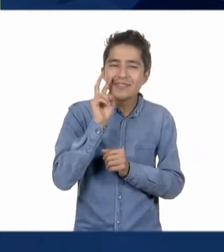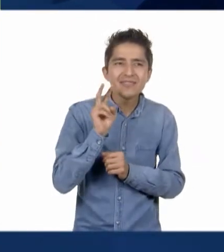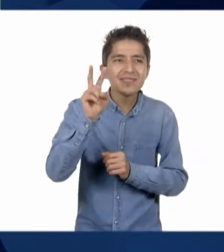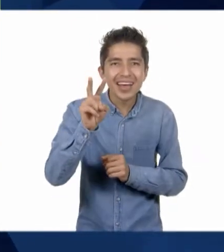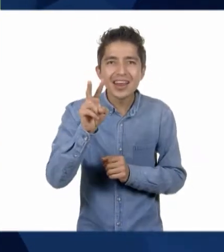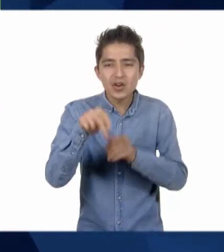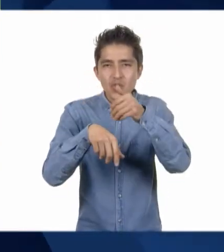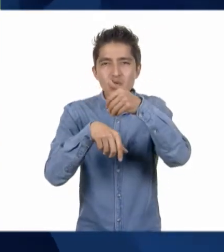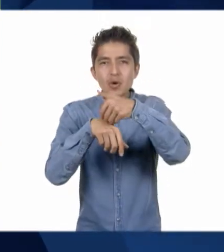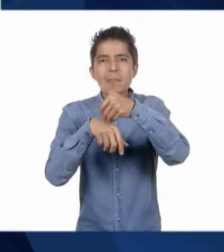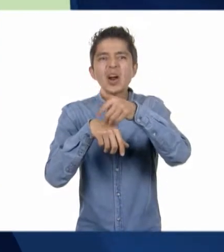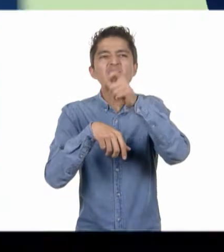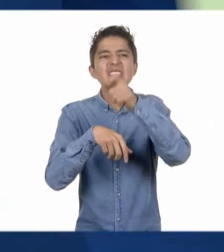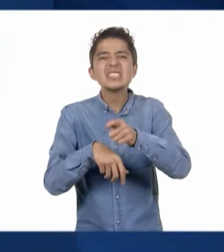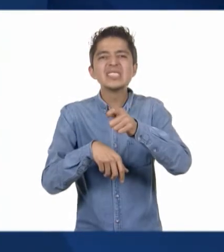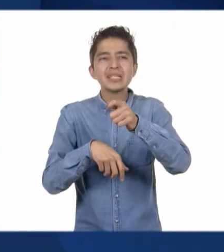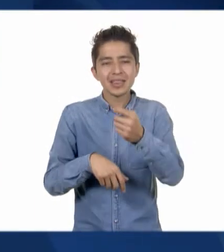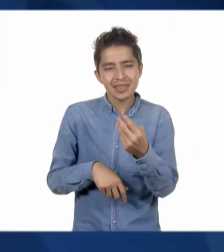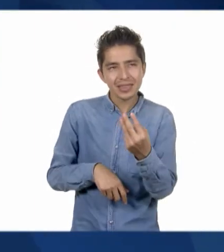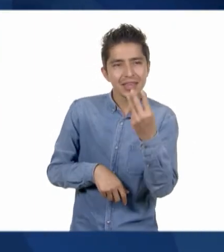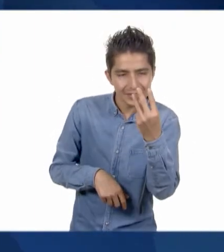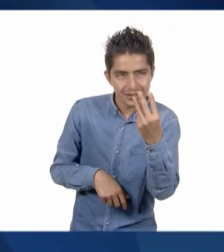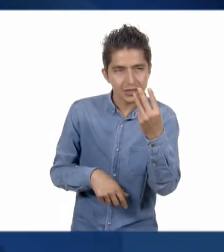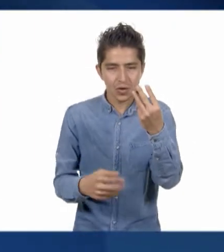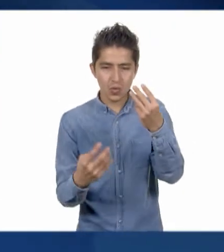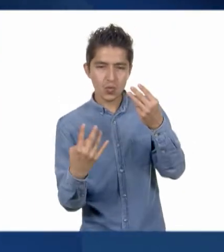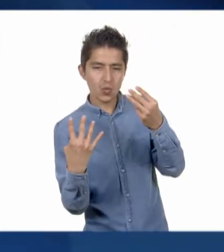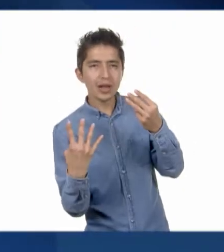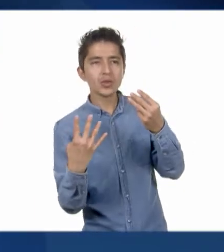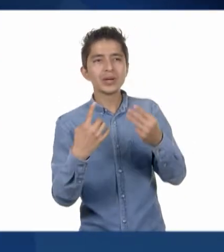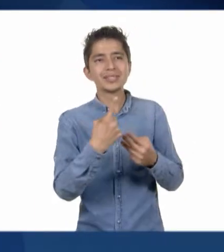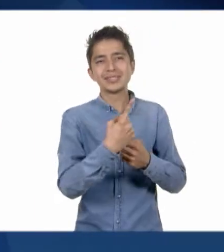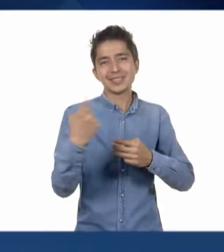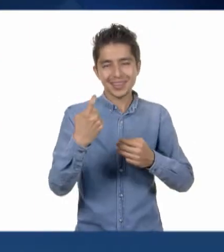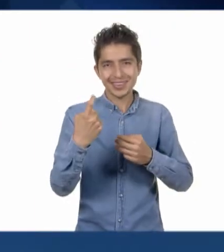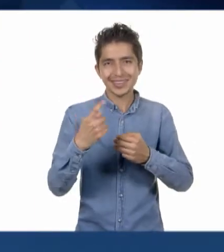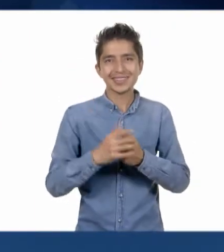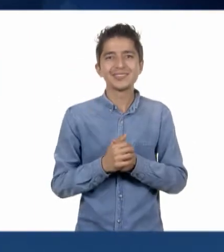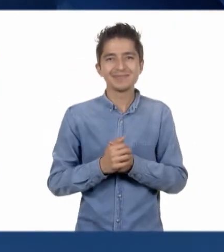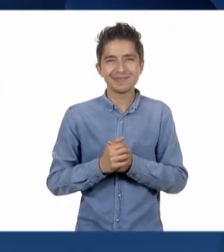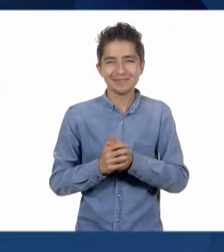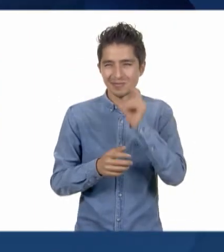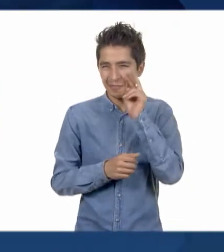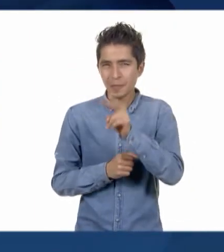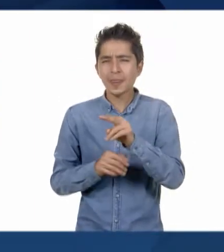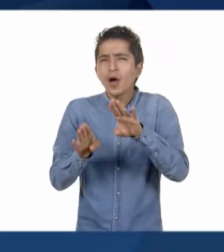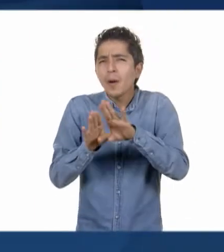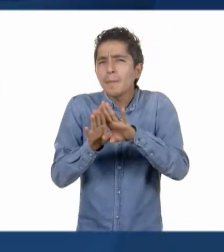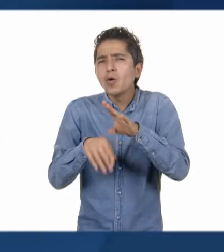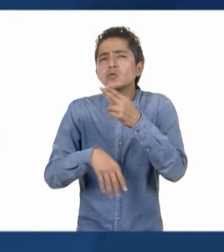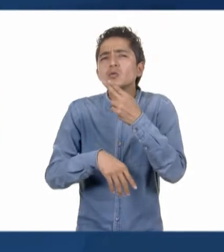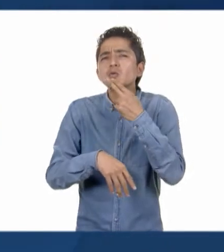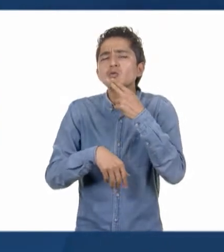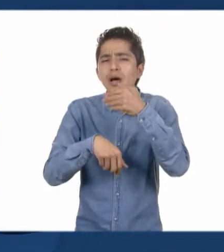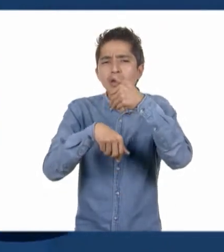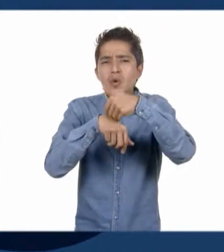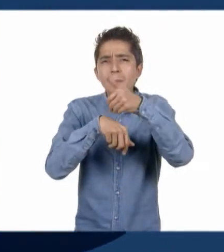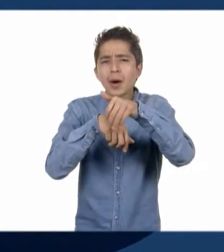números naturales, 3, 4 y 100. Maestra, ¿y cómo utilizamos los números